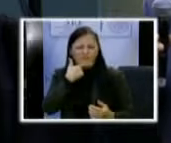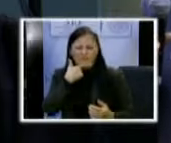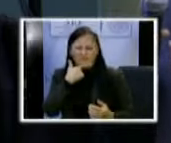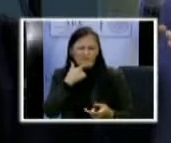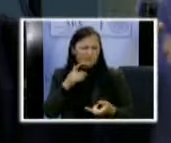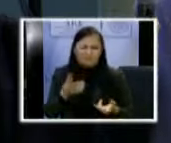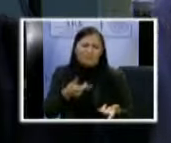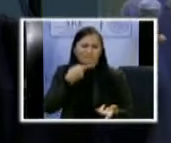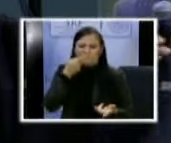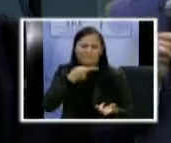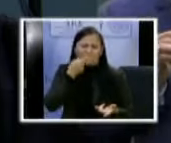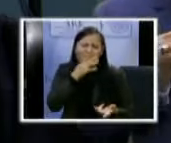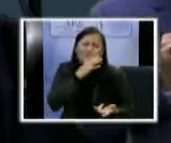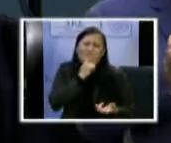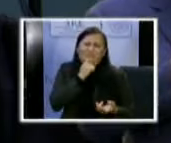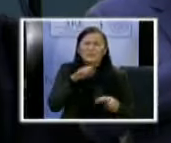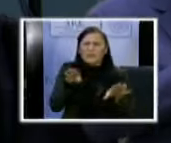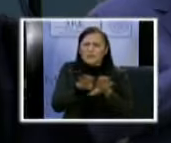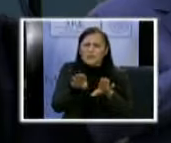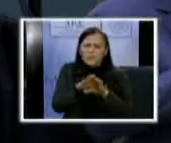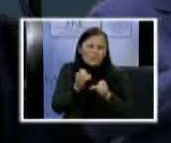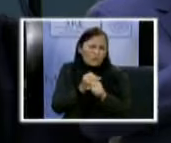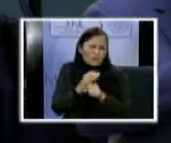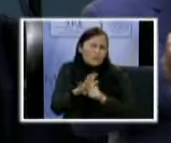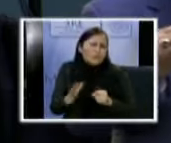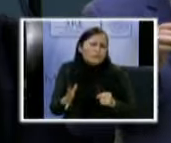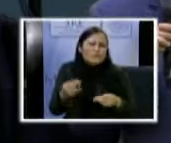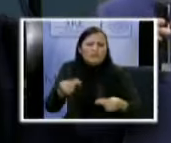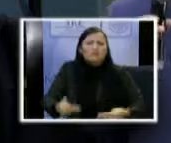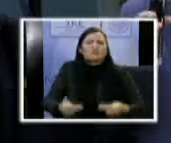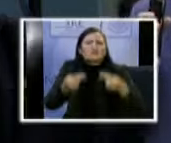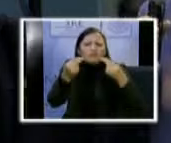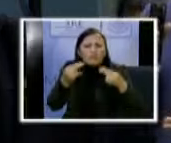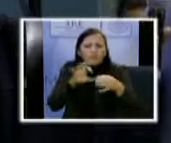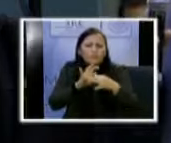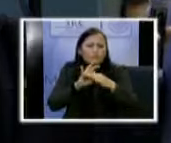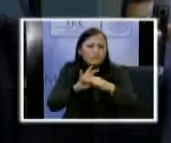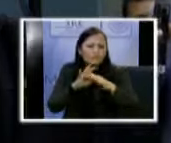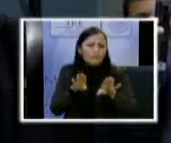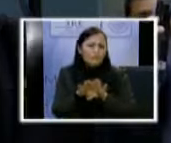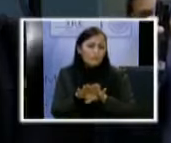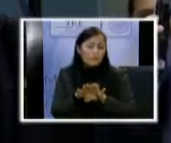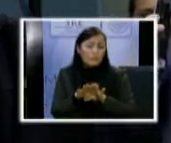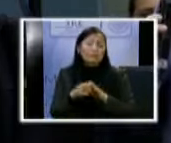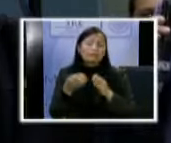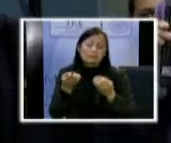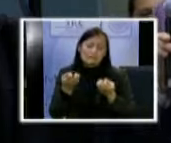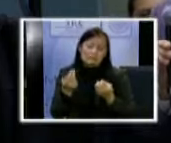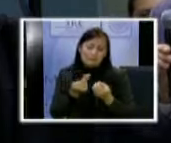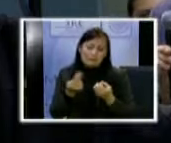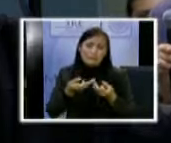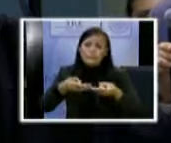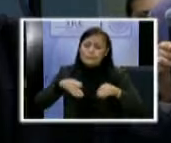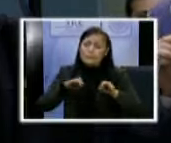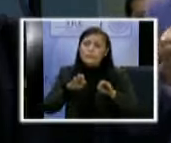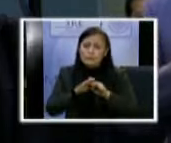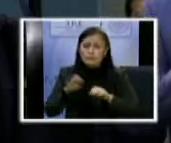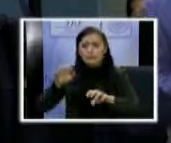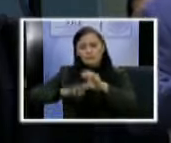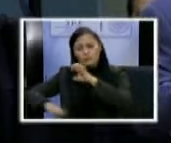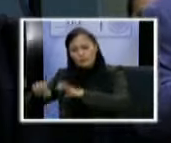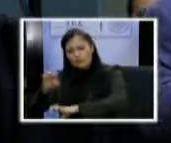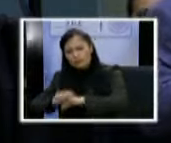uno conducirse, verdad, en el mundo de los negocios? Entonces tenemos que darle mucha importancia, junto con nuestros